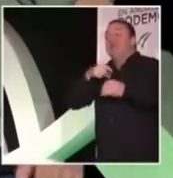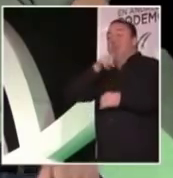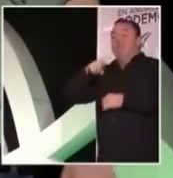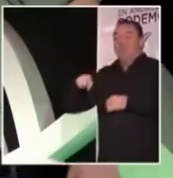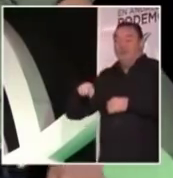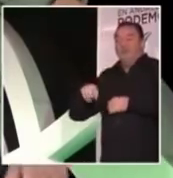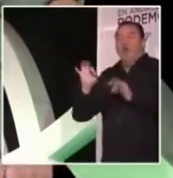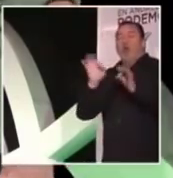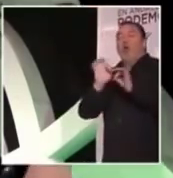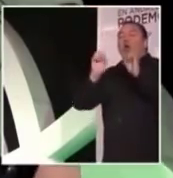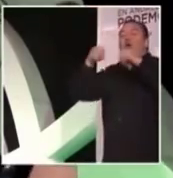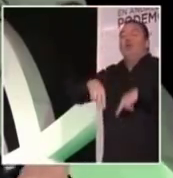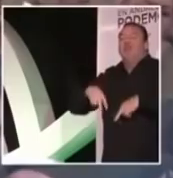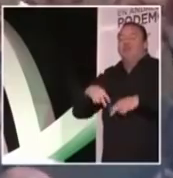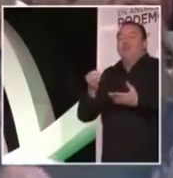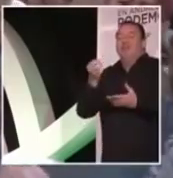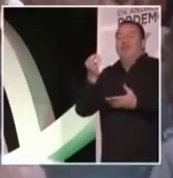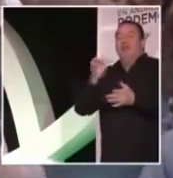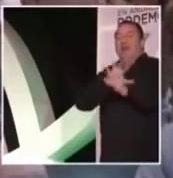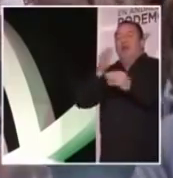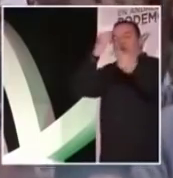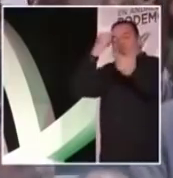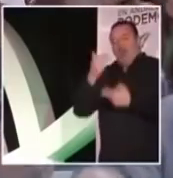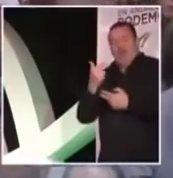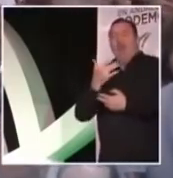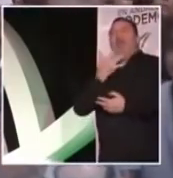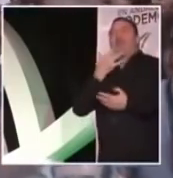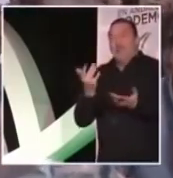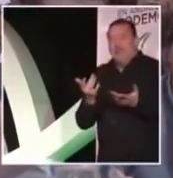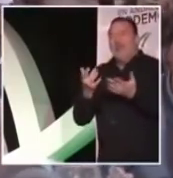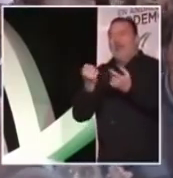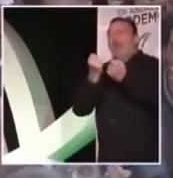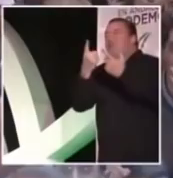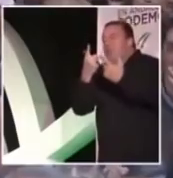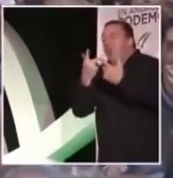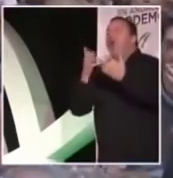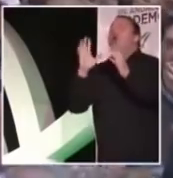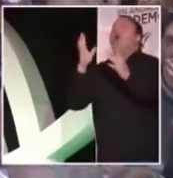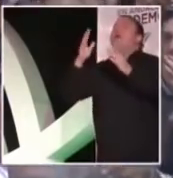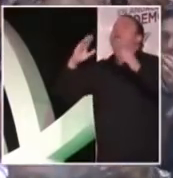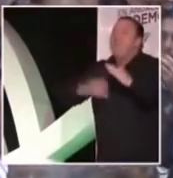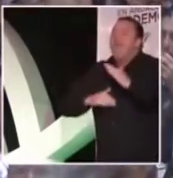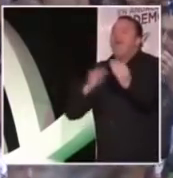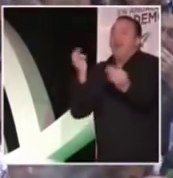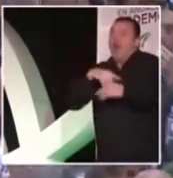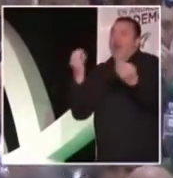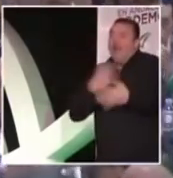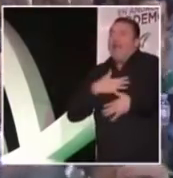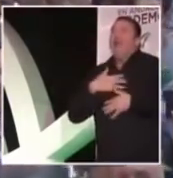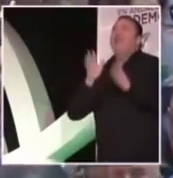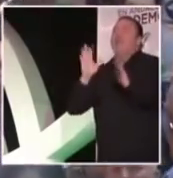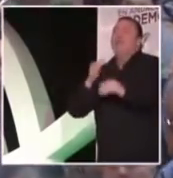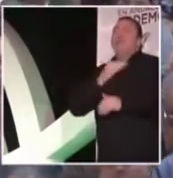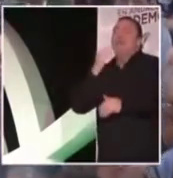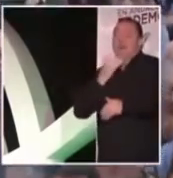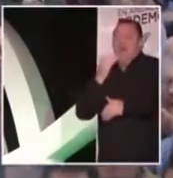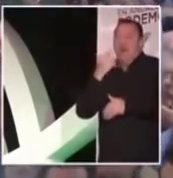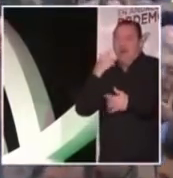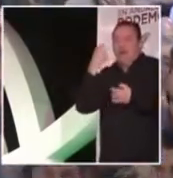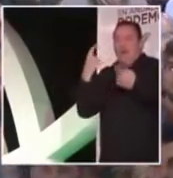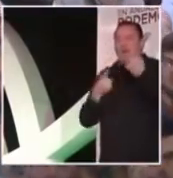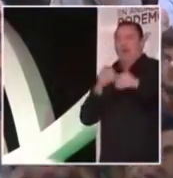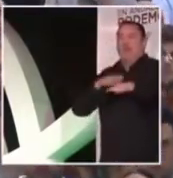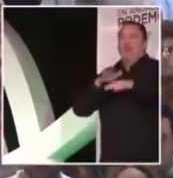o no llegar a fin de mes con dignidad. Es poco, es menos de lo que queríamos, pero marca la diferencia para